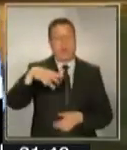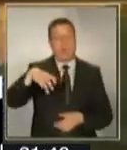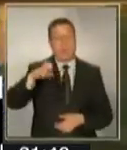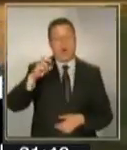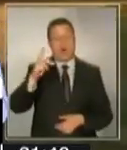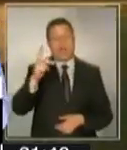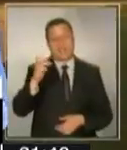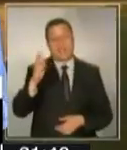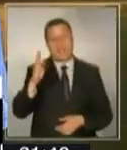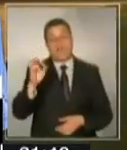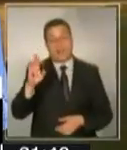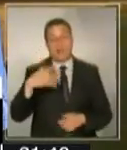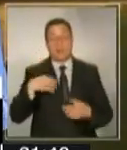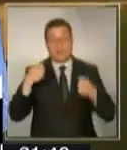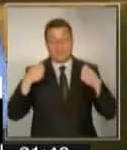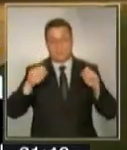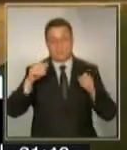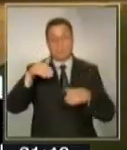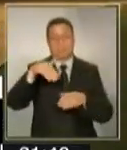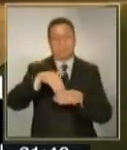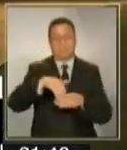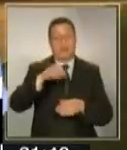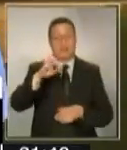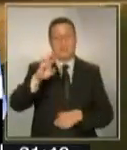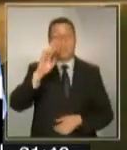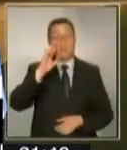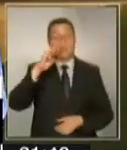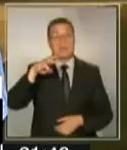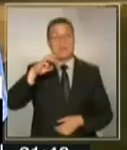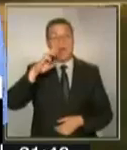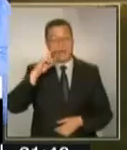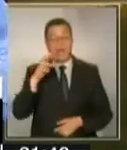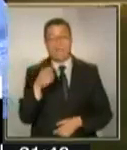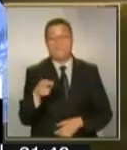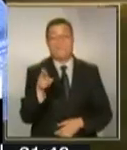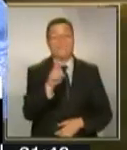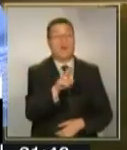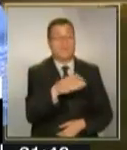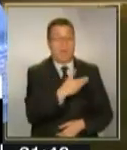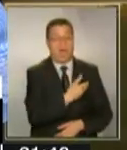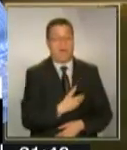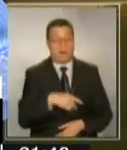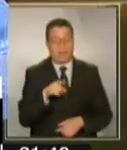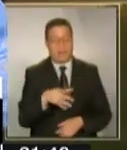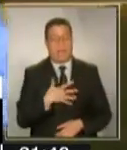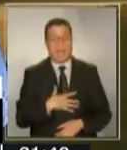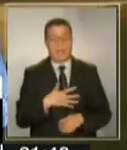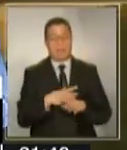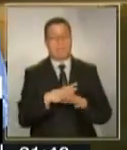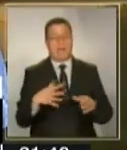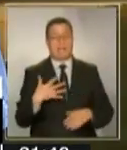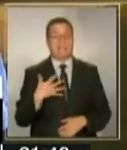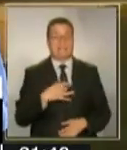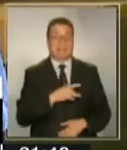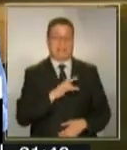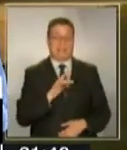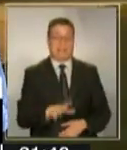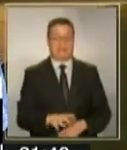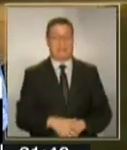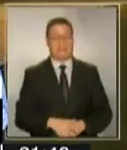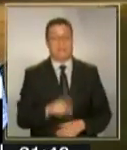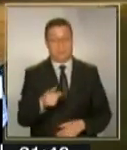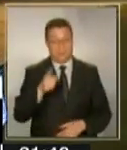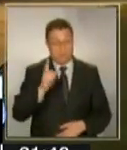con ganar la próxima elección primaria y desde luego volver al gobierno, que es lo que más le importa a Chile. ¿Fue una imposición de